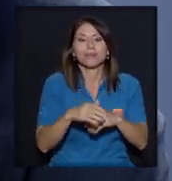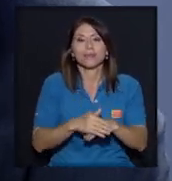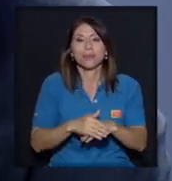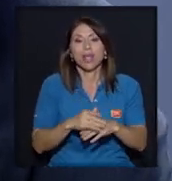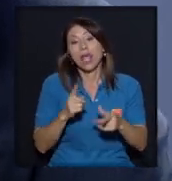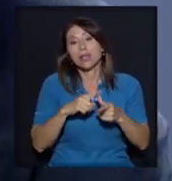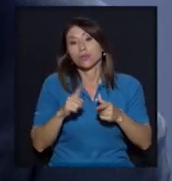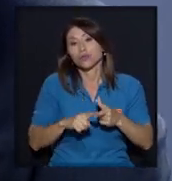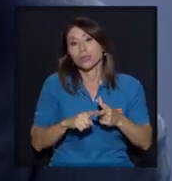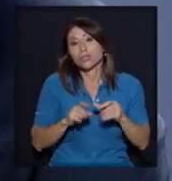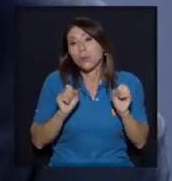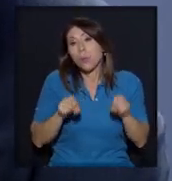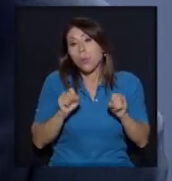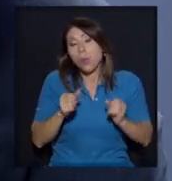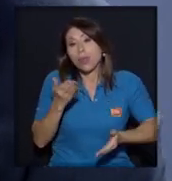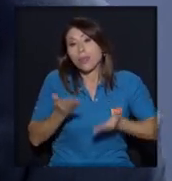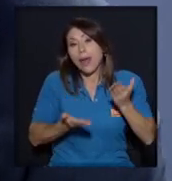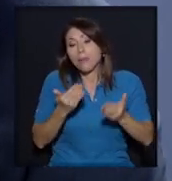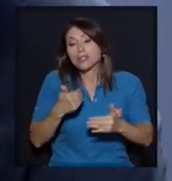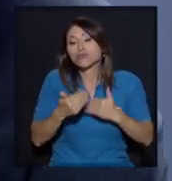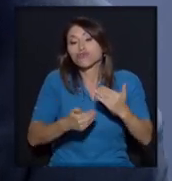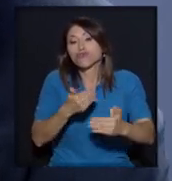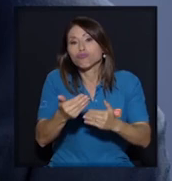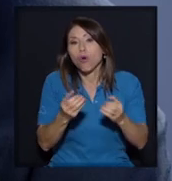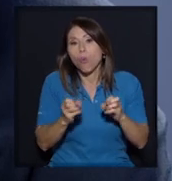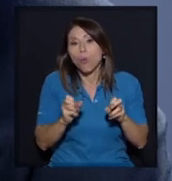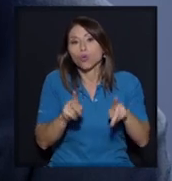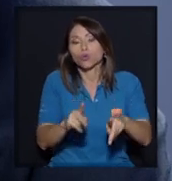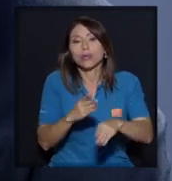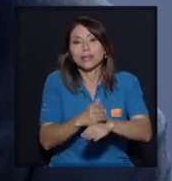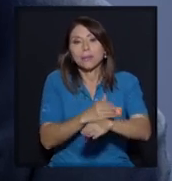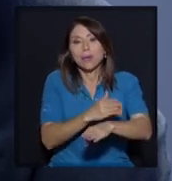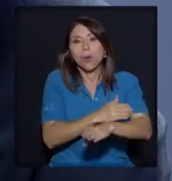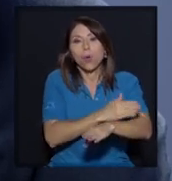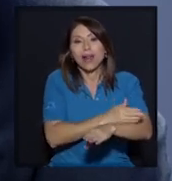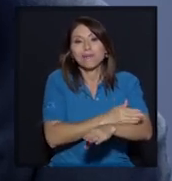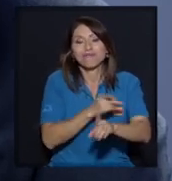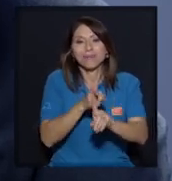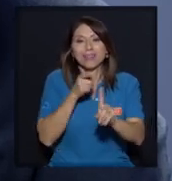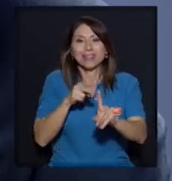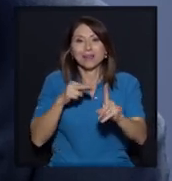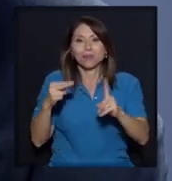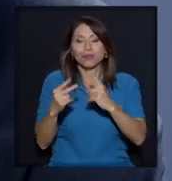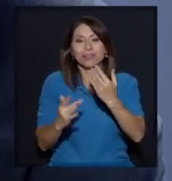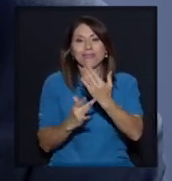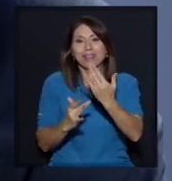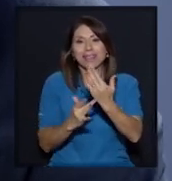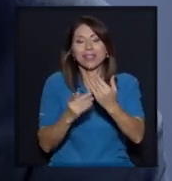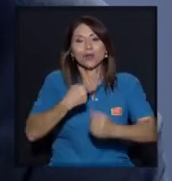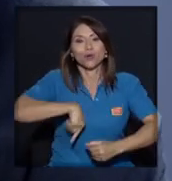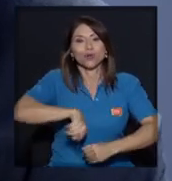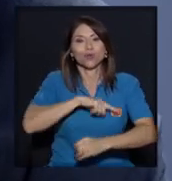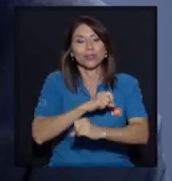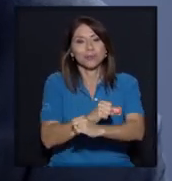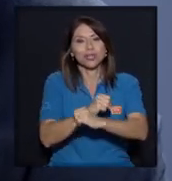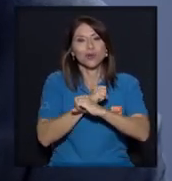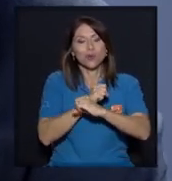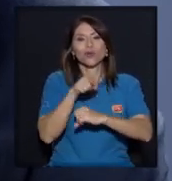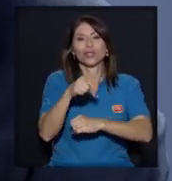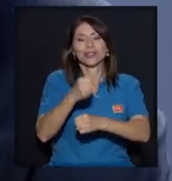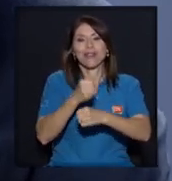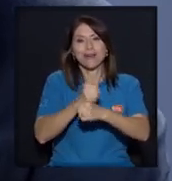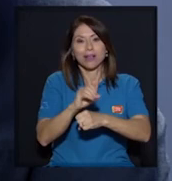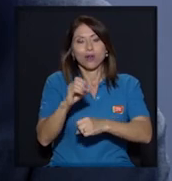haber oportunidades de mejora, estamos seguros desde el punto de vista técnico que se está haciendo de la manera